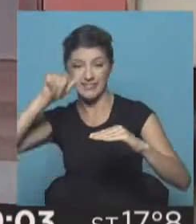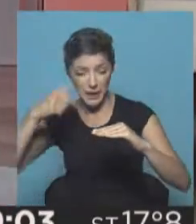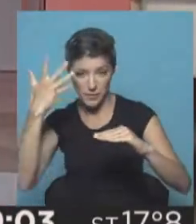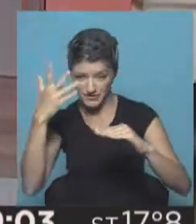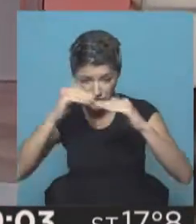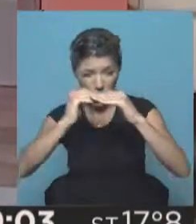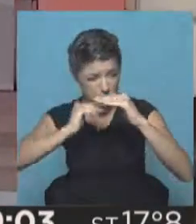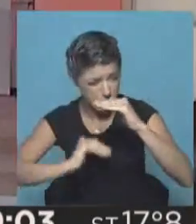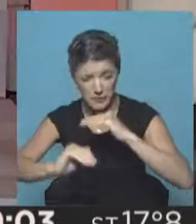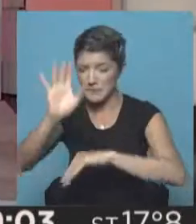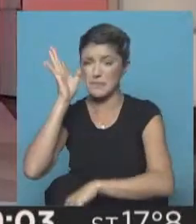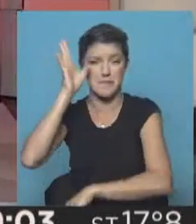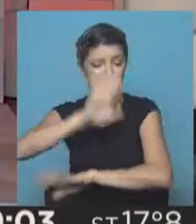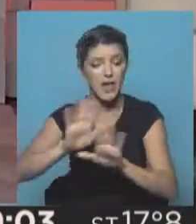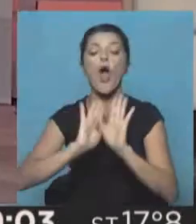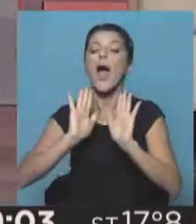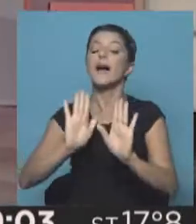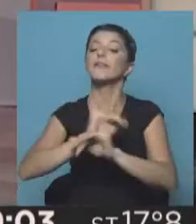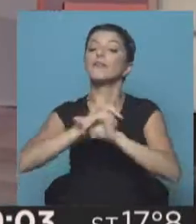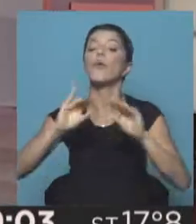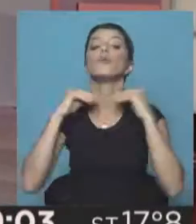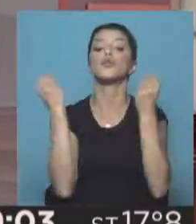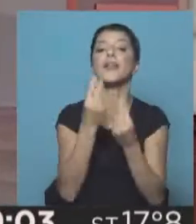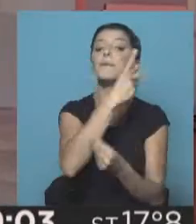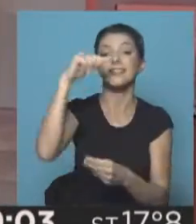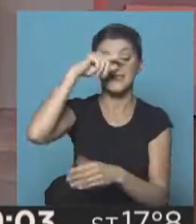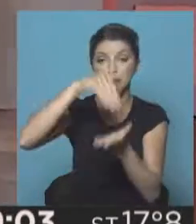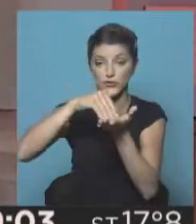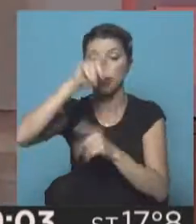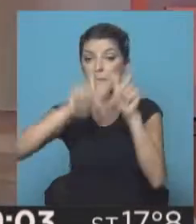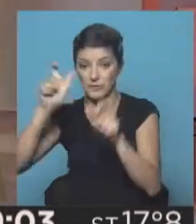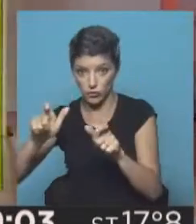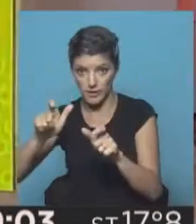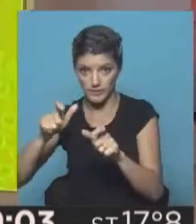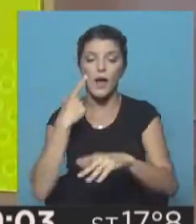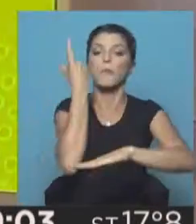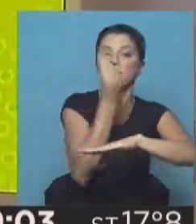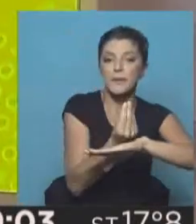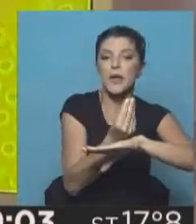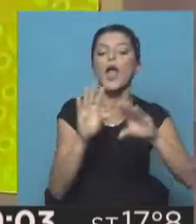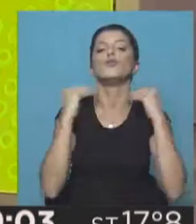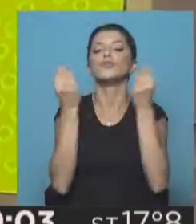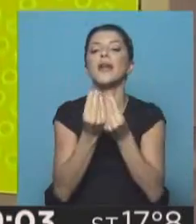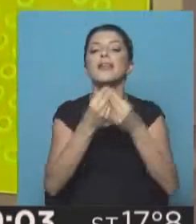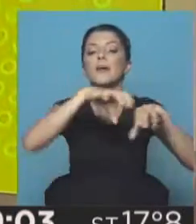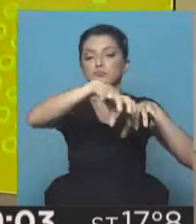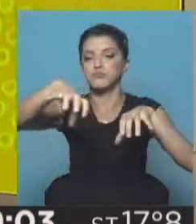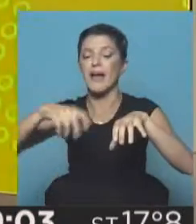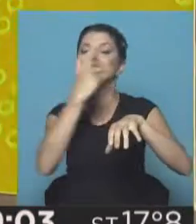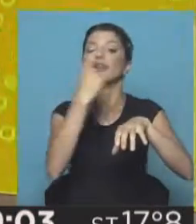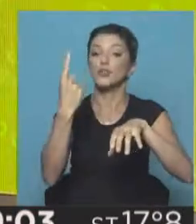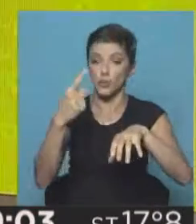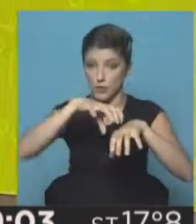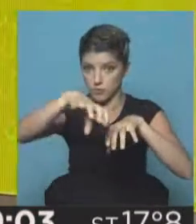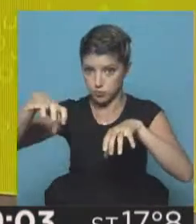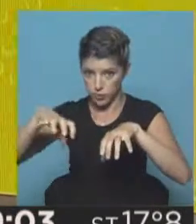la medición que se realizó sobre 27 millones de personas que viven en 31 centros urbanos, es decir, no